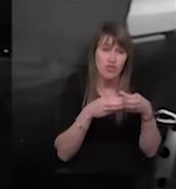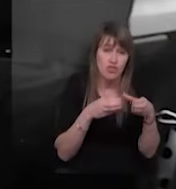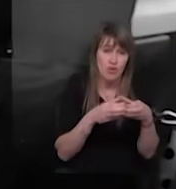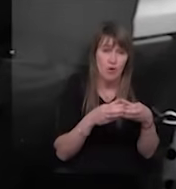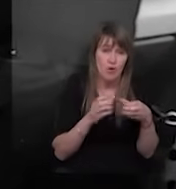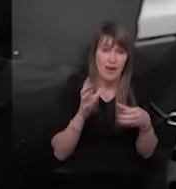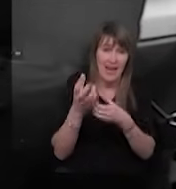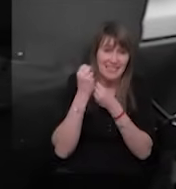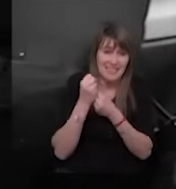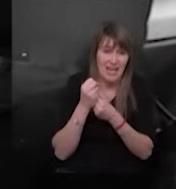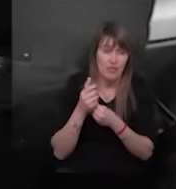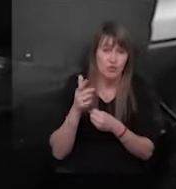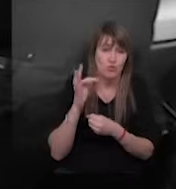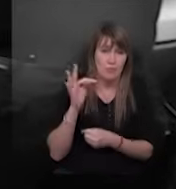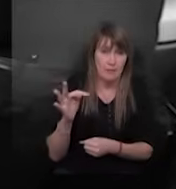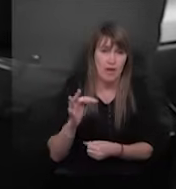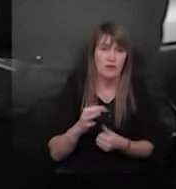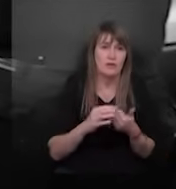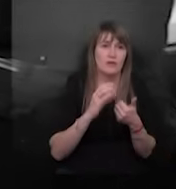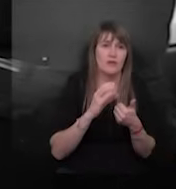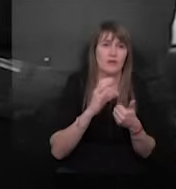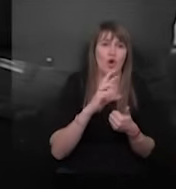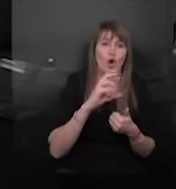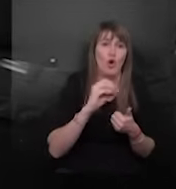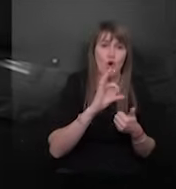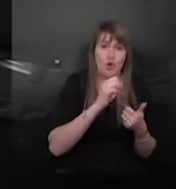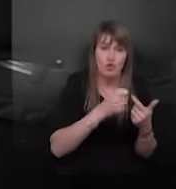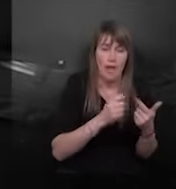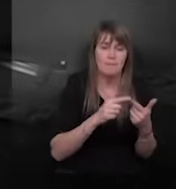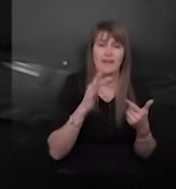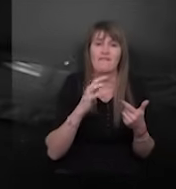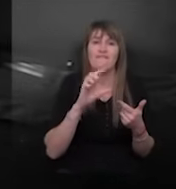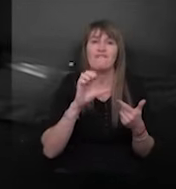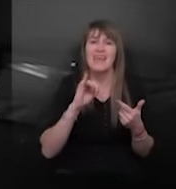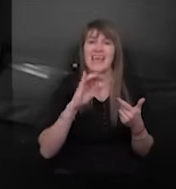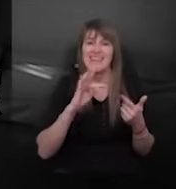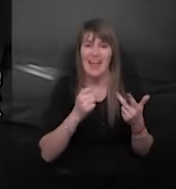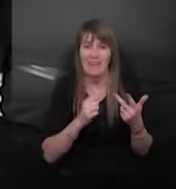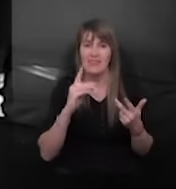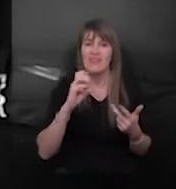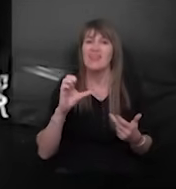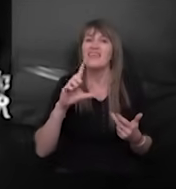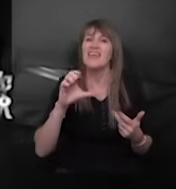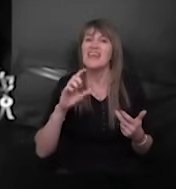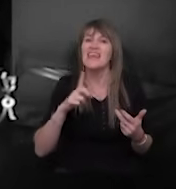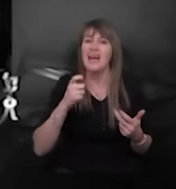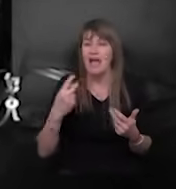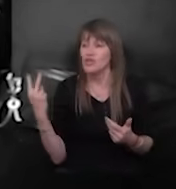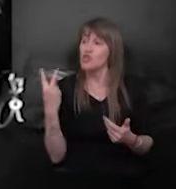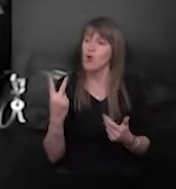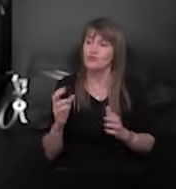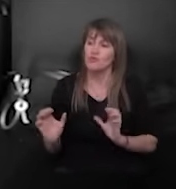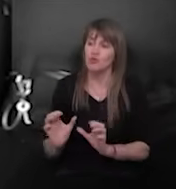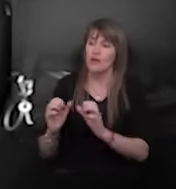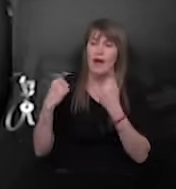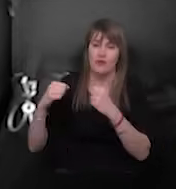integrado por Crozas, M. Sofía, el oficial inspector P. Fleitas, como enlace, de Lega y los dos funcionarios entrenados de Brasil.